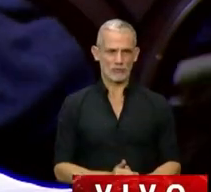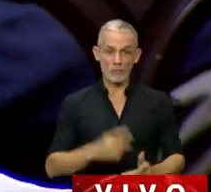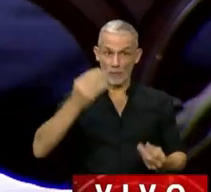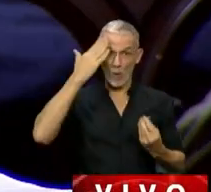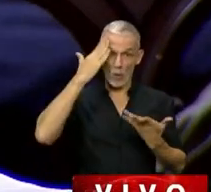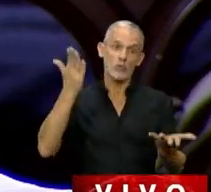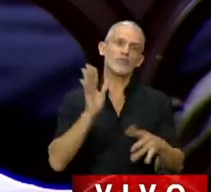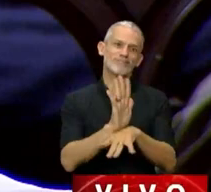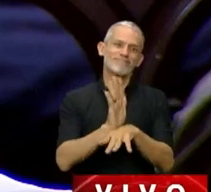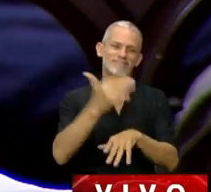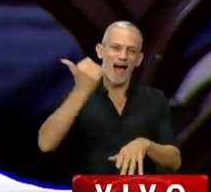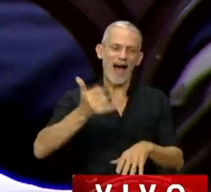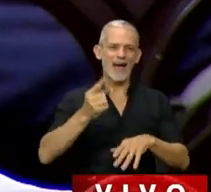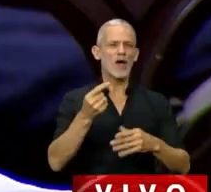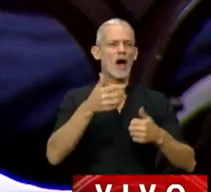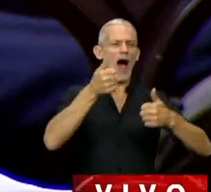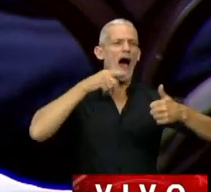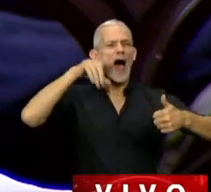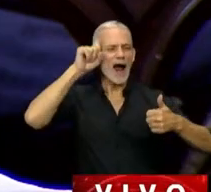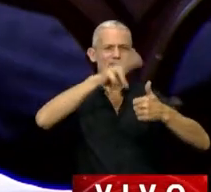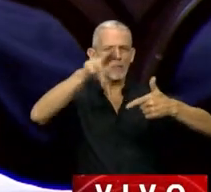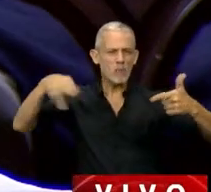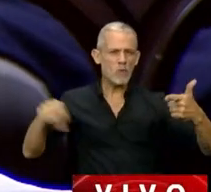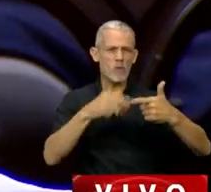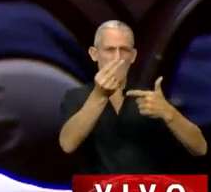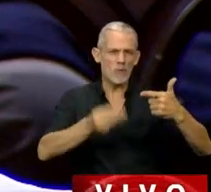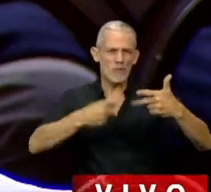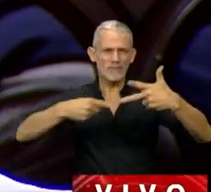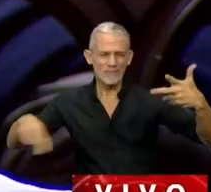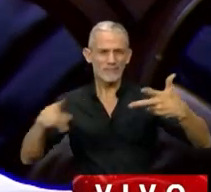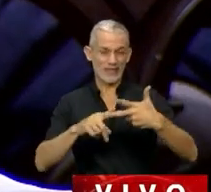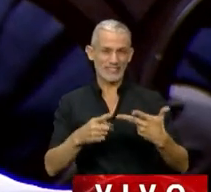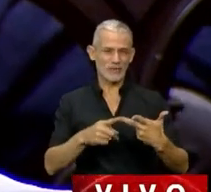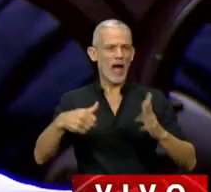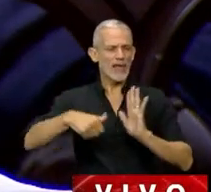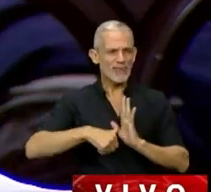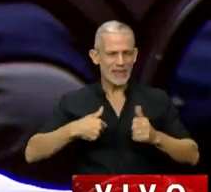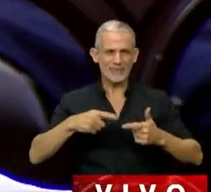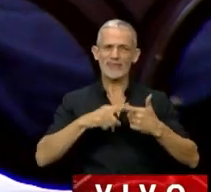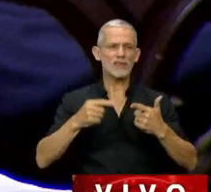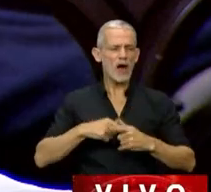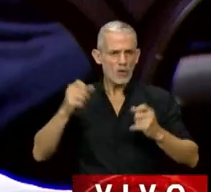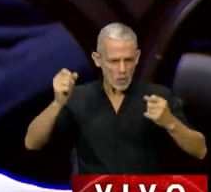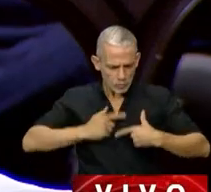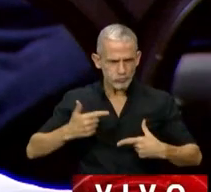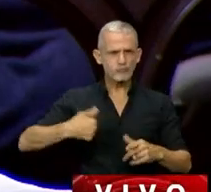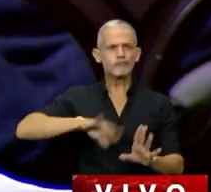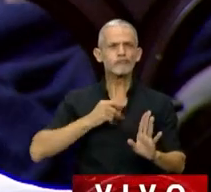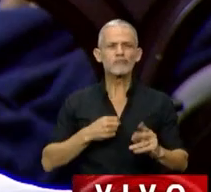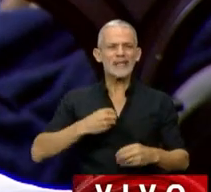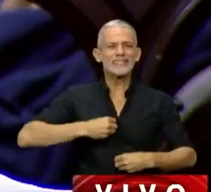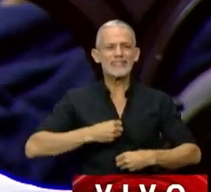cultura representa el arte en sus distintas expresiones, la identidad, la pertenencia,